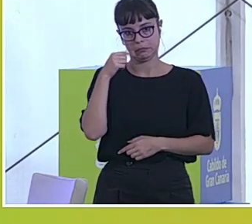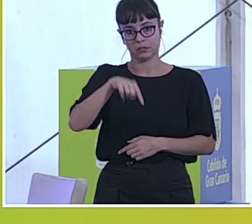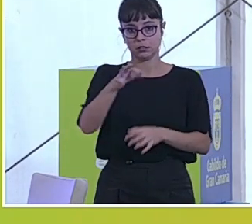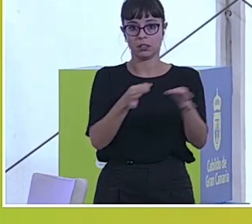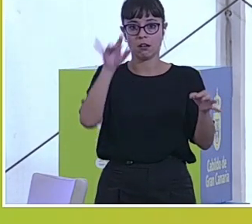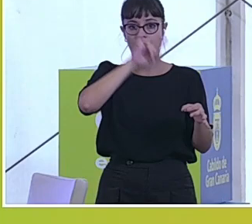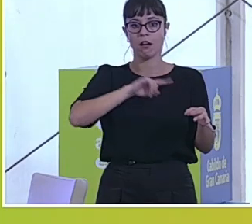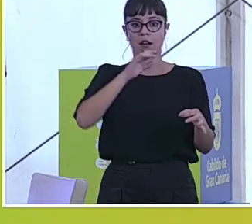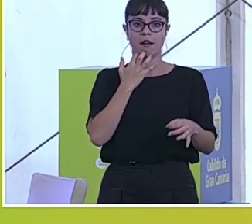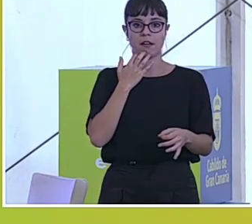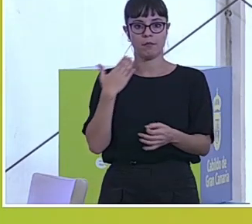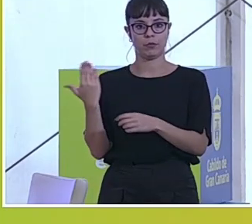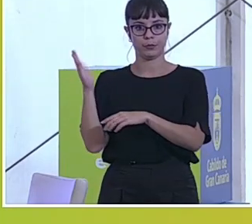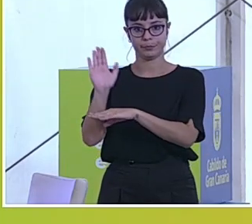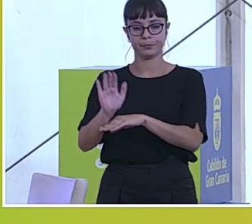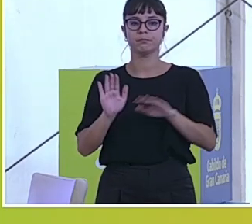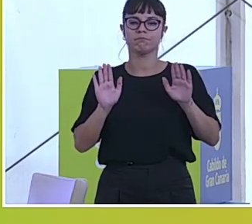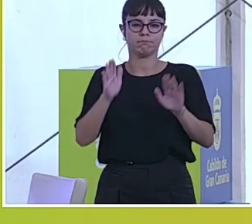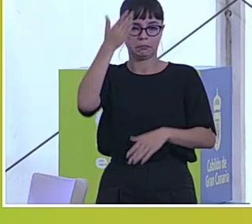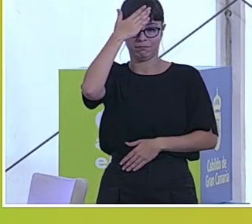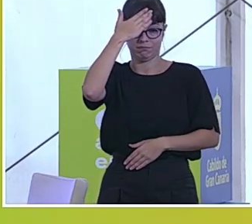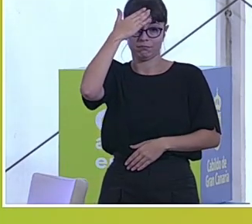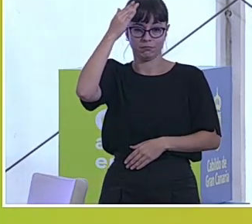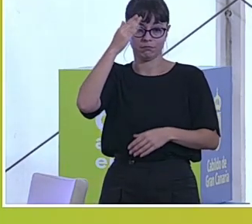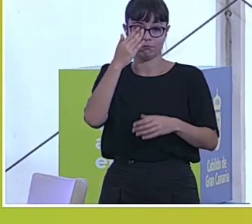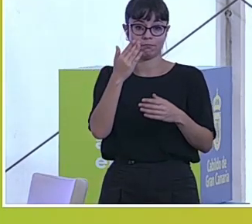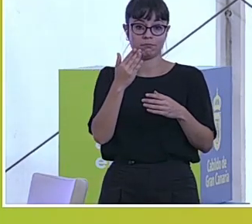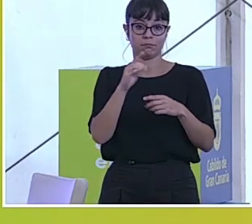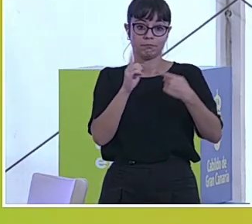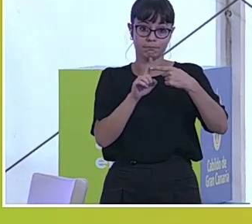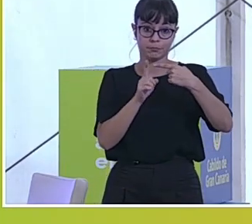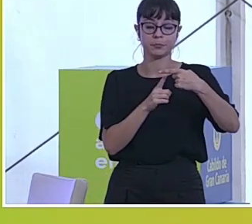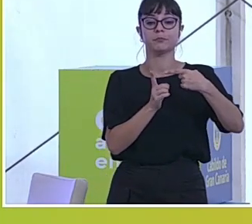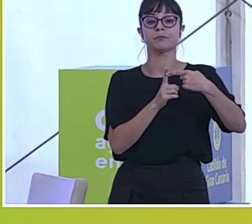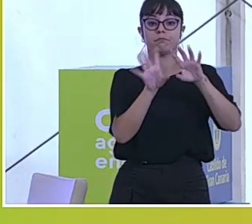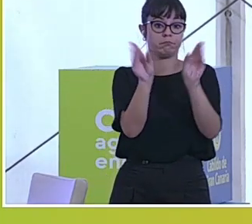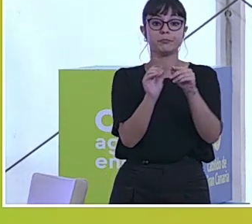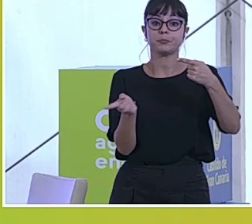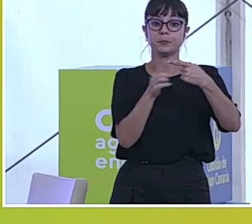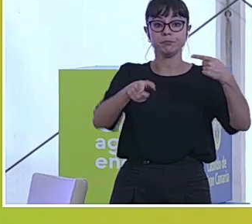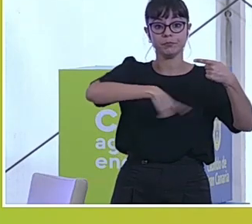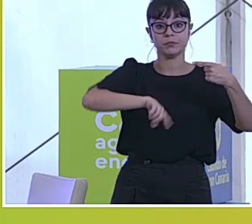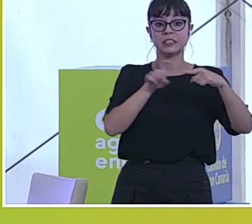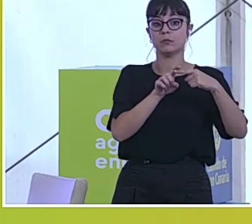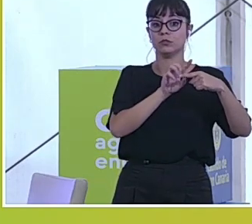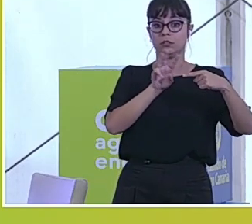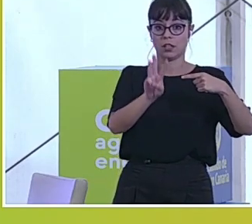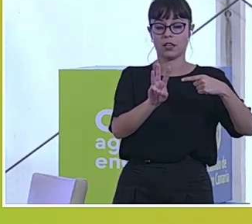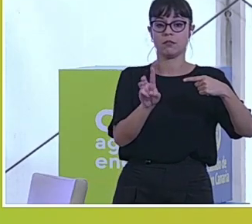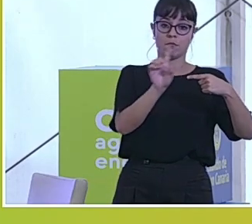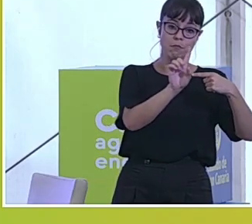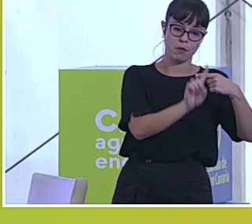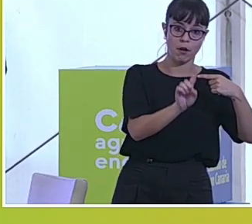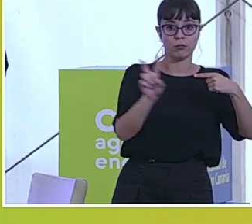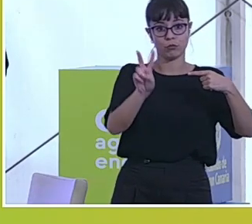Pero básicamente entender eso, que tenemos 3 tipos de servicios complementarios, primarios, secundarios y terciarios. Cada uno de estos servicios